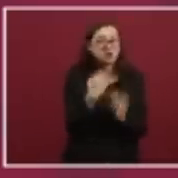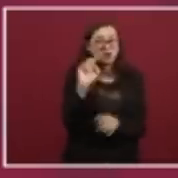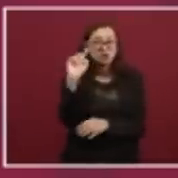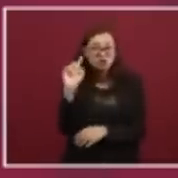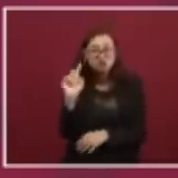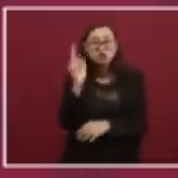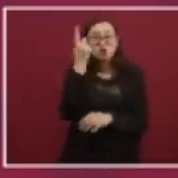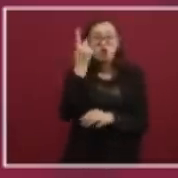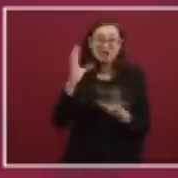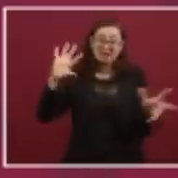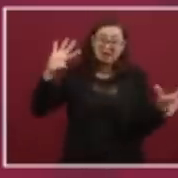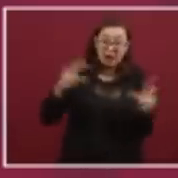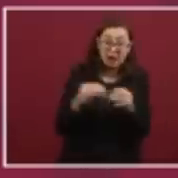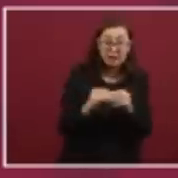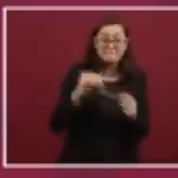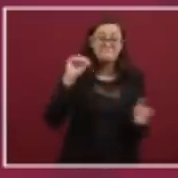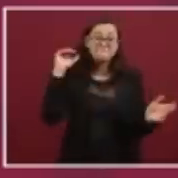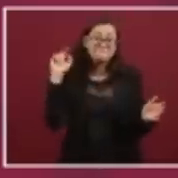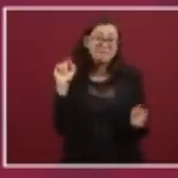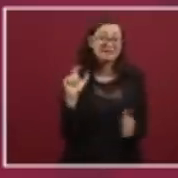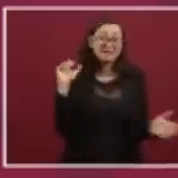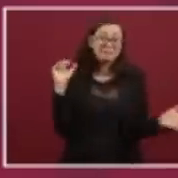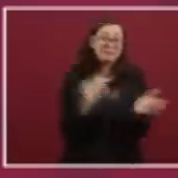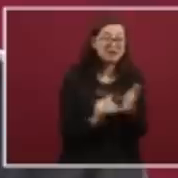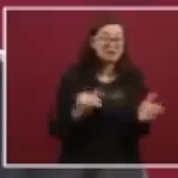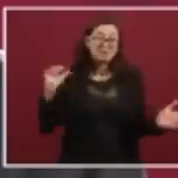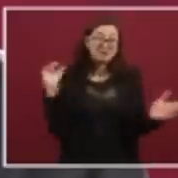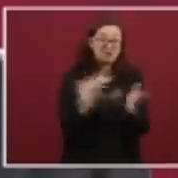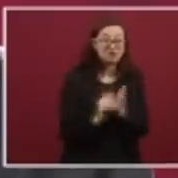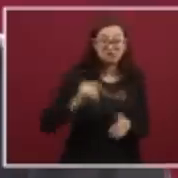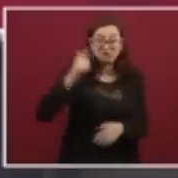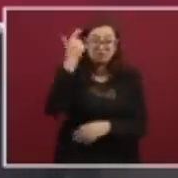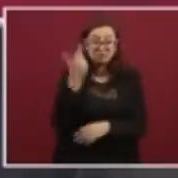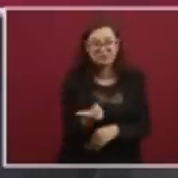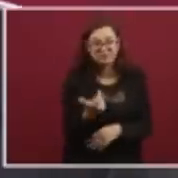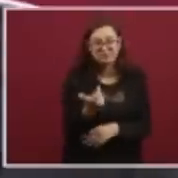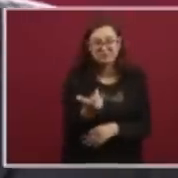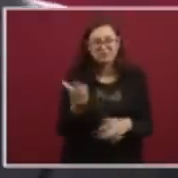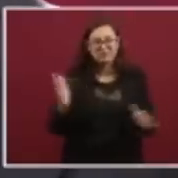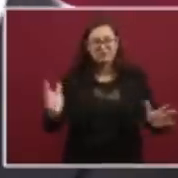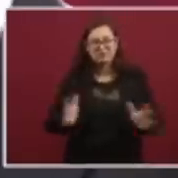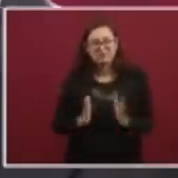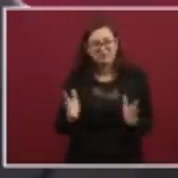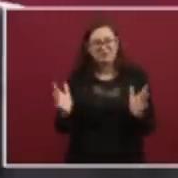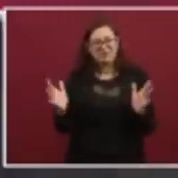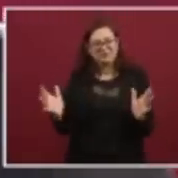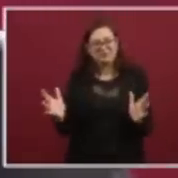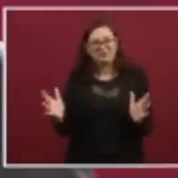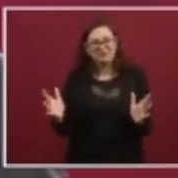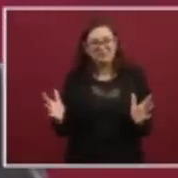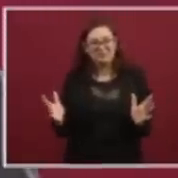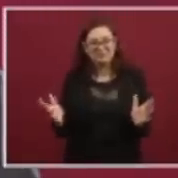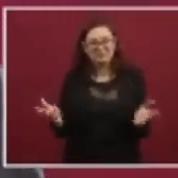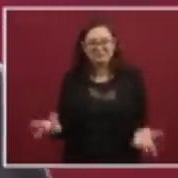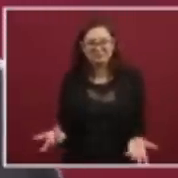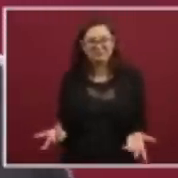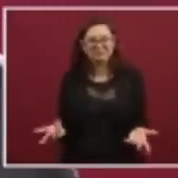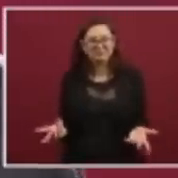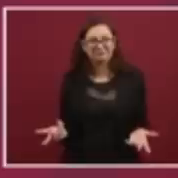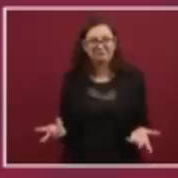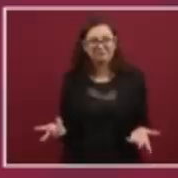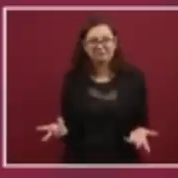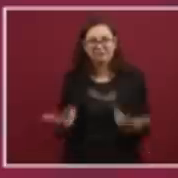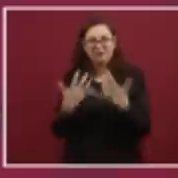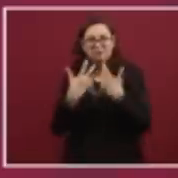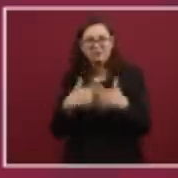alrededor de 20 mil millones de pesos. Entonces, al recibir, nosotros tenemos que